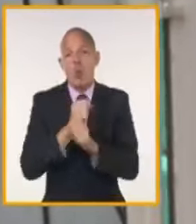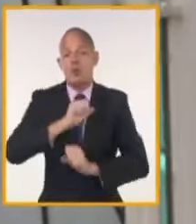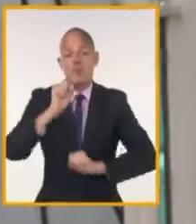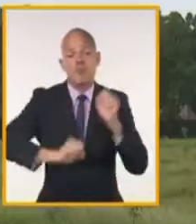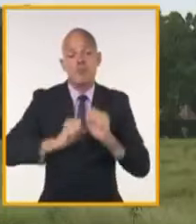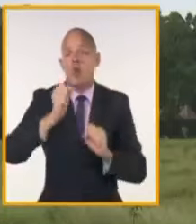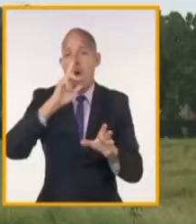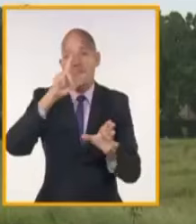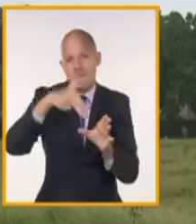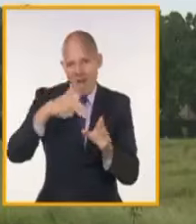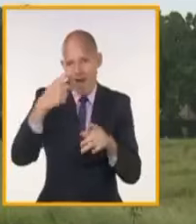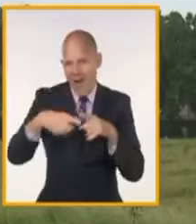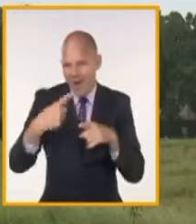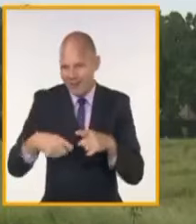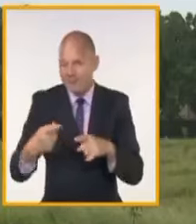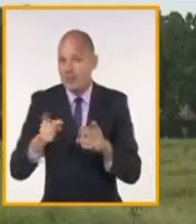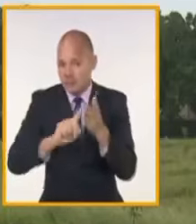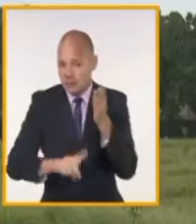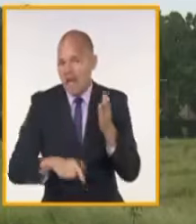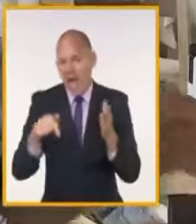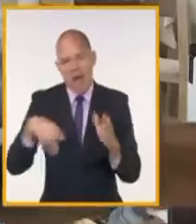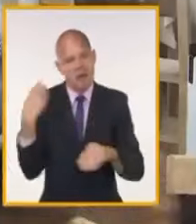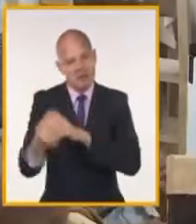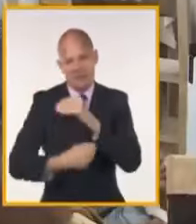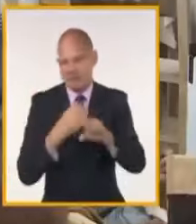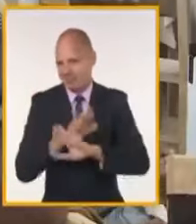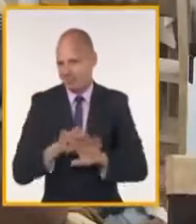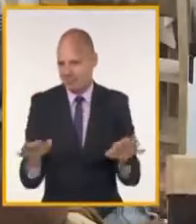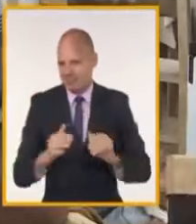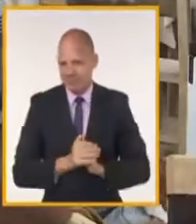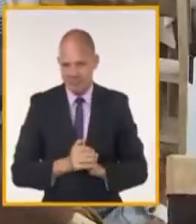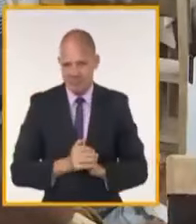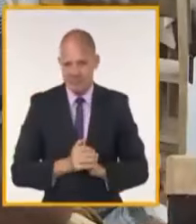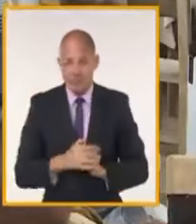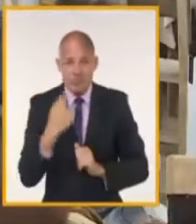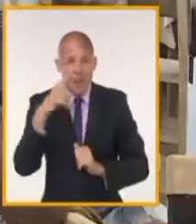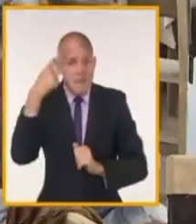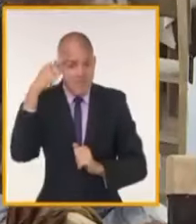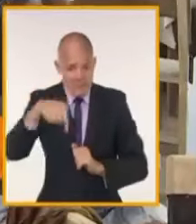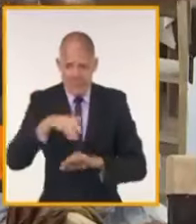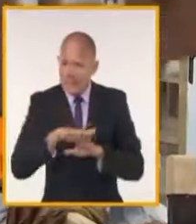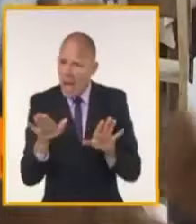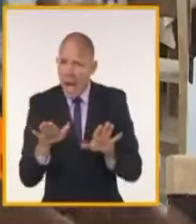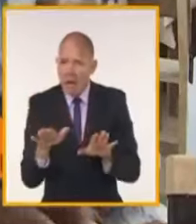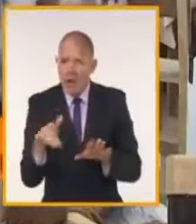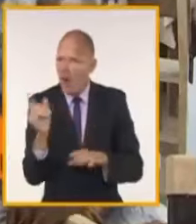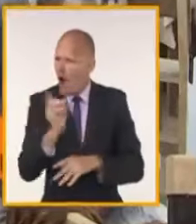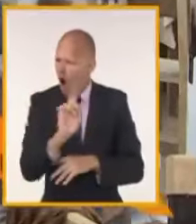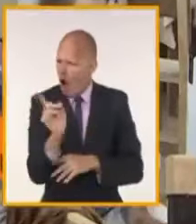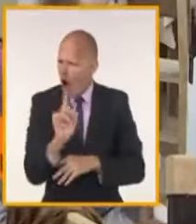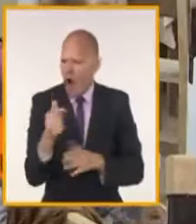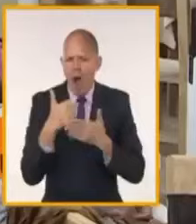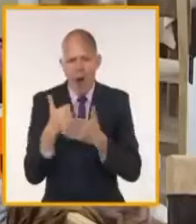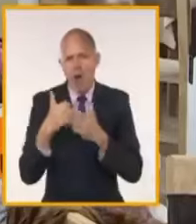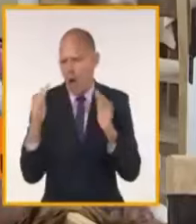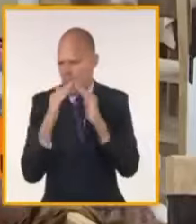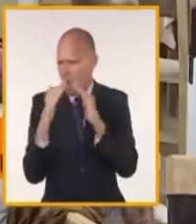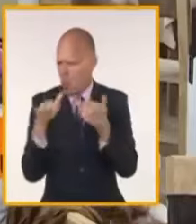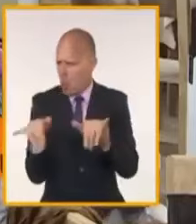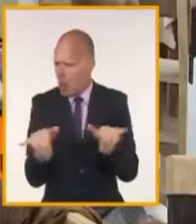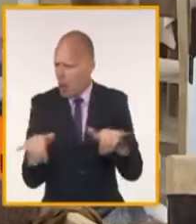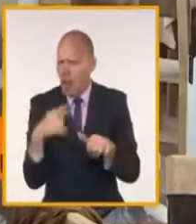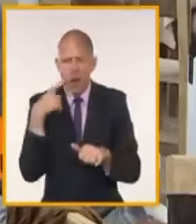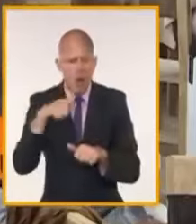y energía eléctrica del sistema no es solamente para el tabajo es los jugares para los cultivos